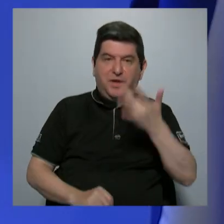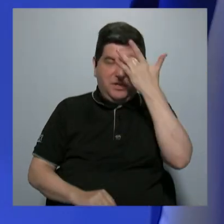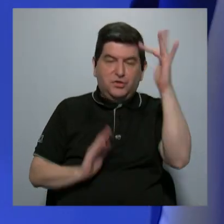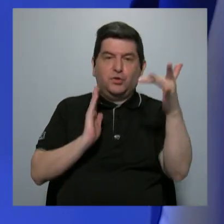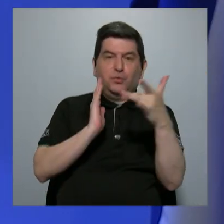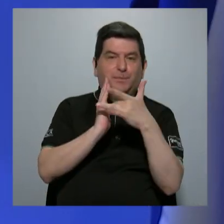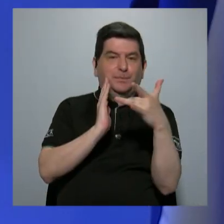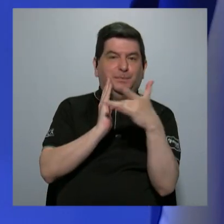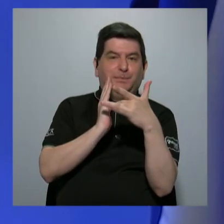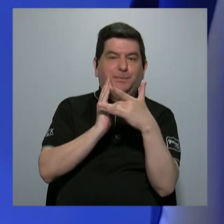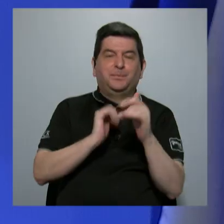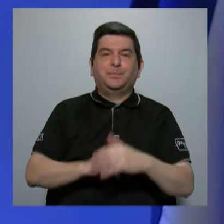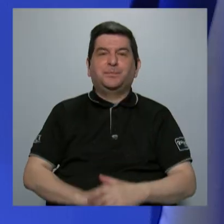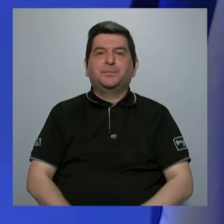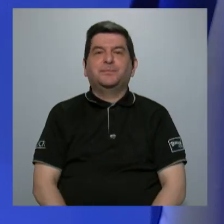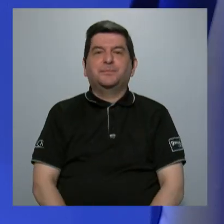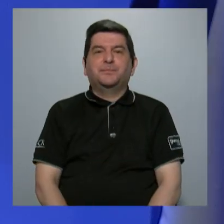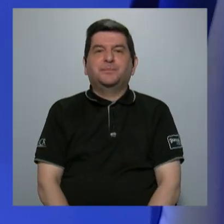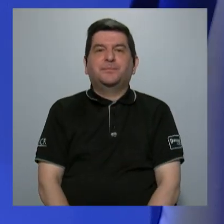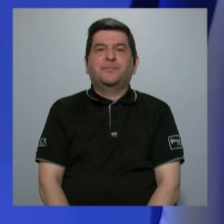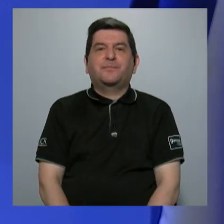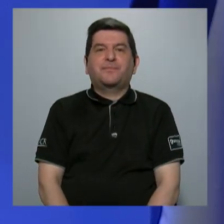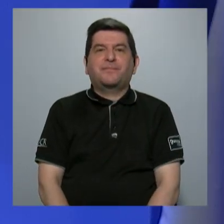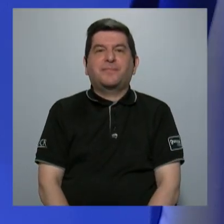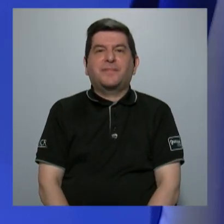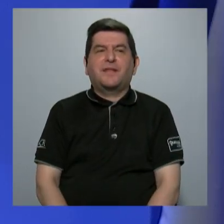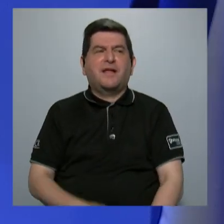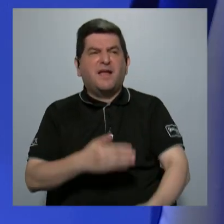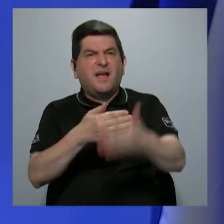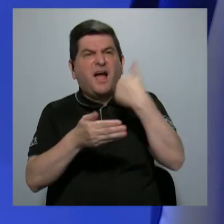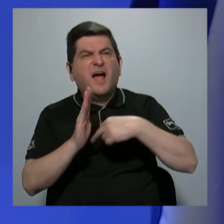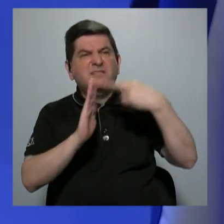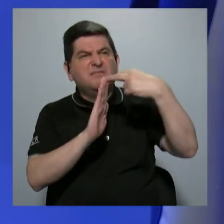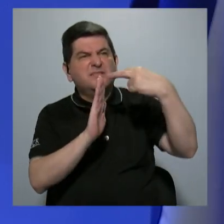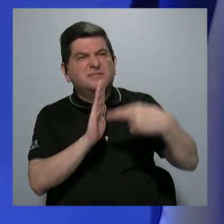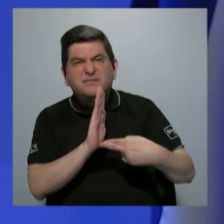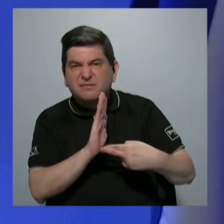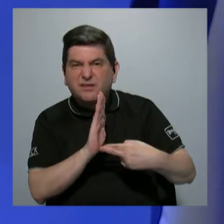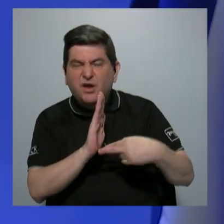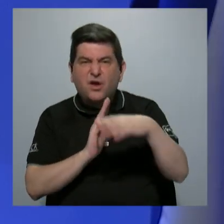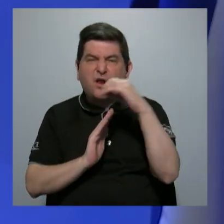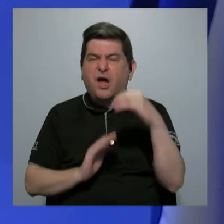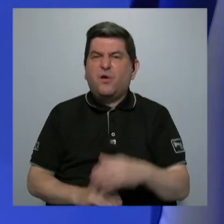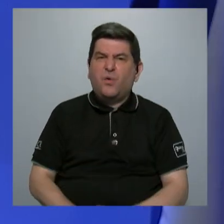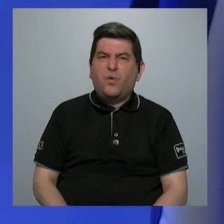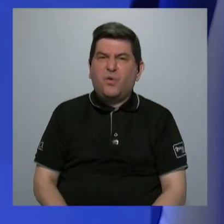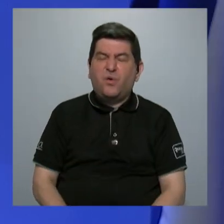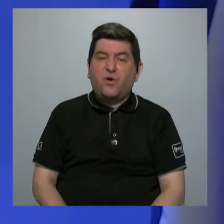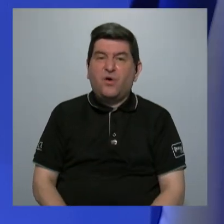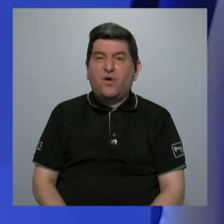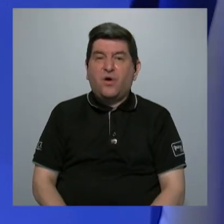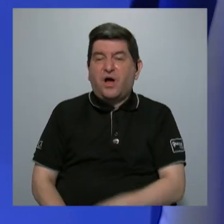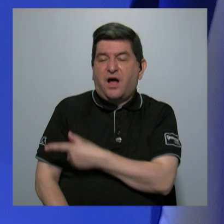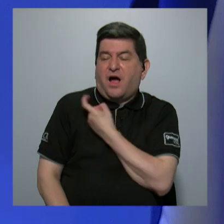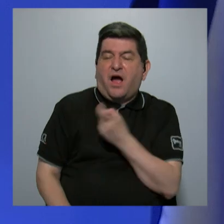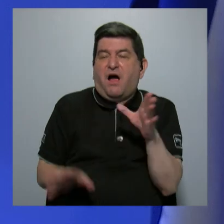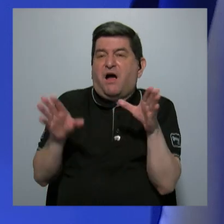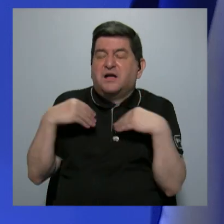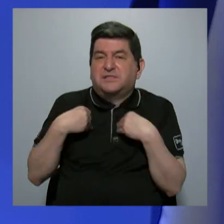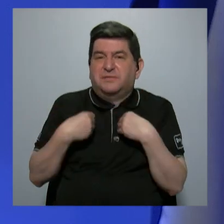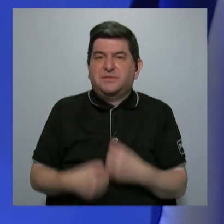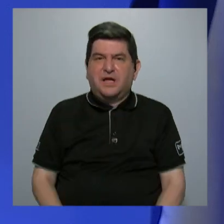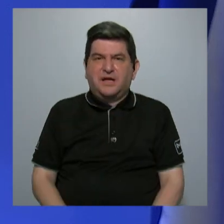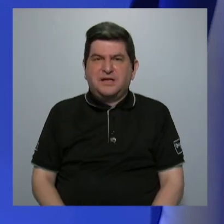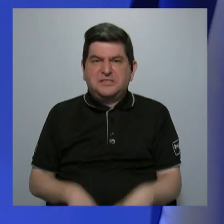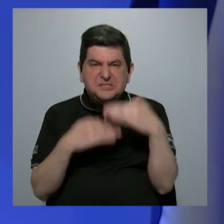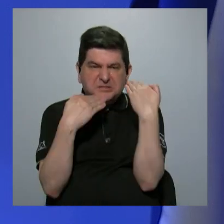artificial. Entonces, antes que regular y rendirse a esa tentación de meter en una